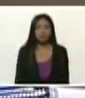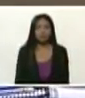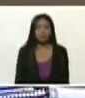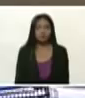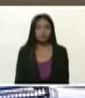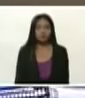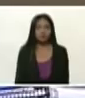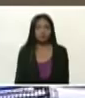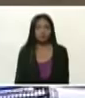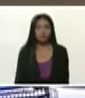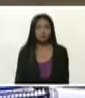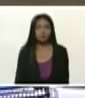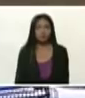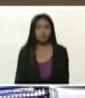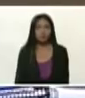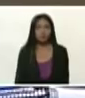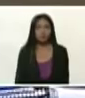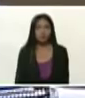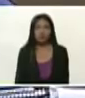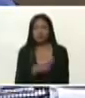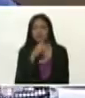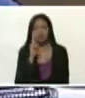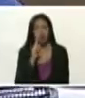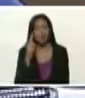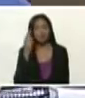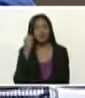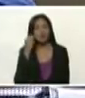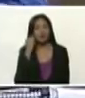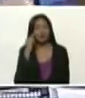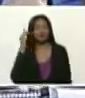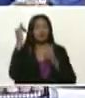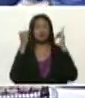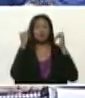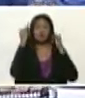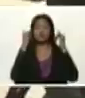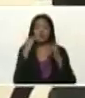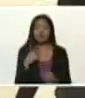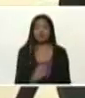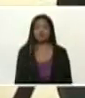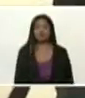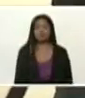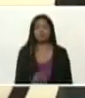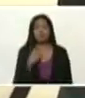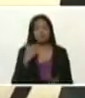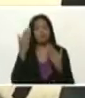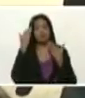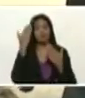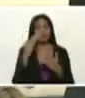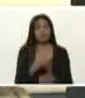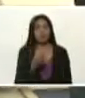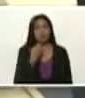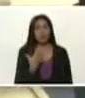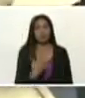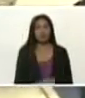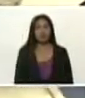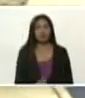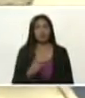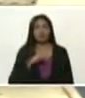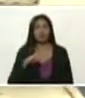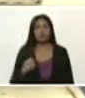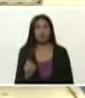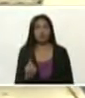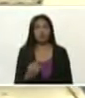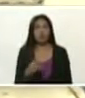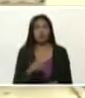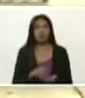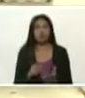Silva, que nos tocaron el Negrito Fullero. Bueno, mis saludos. Precisamente nosotros estamos